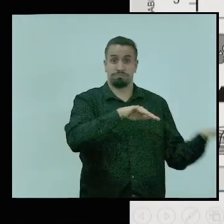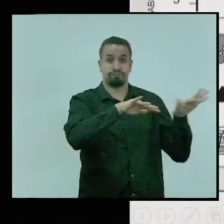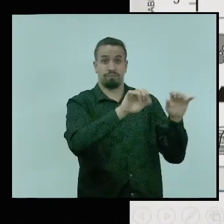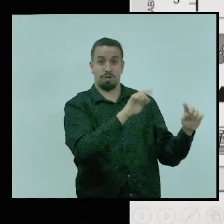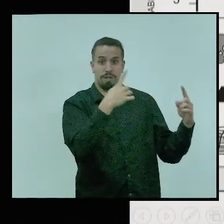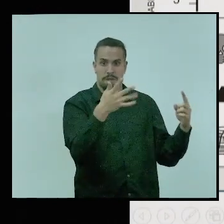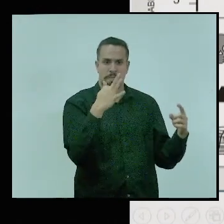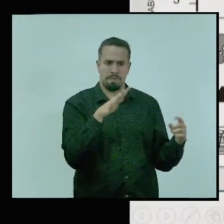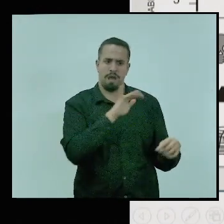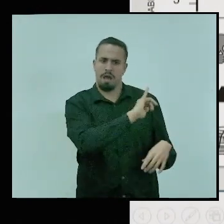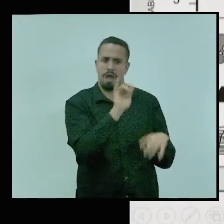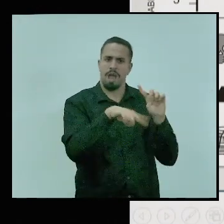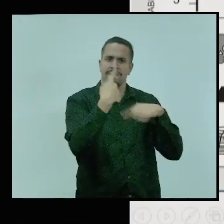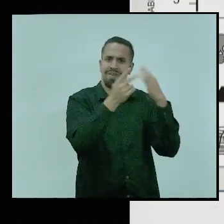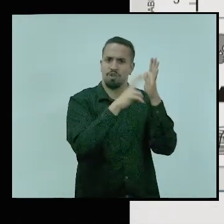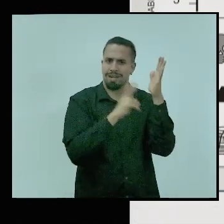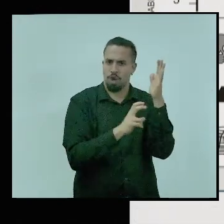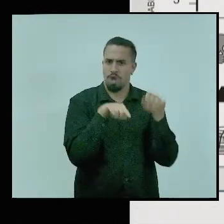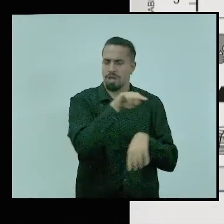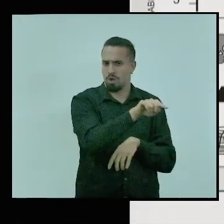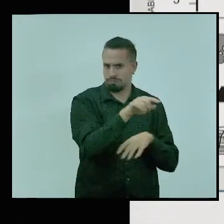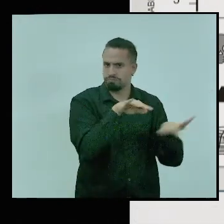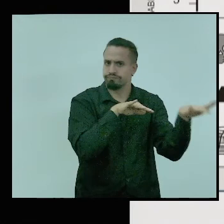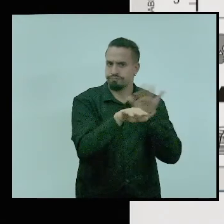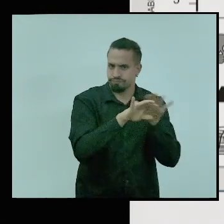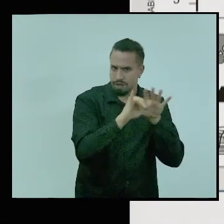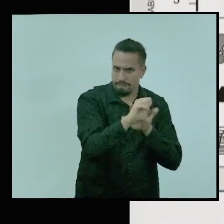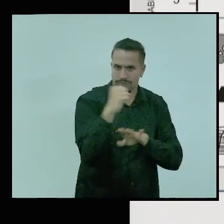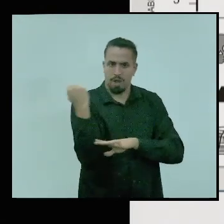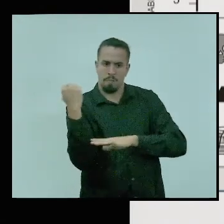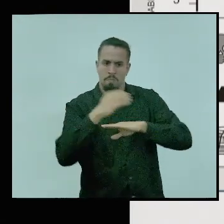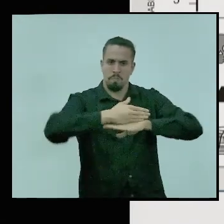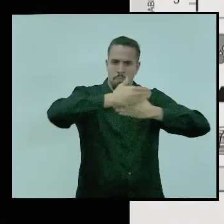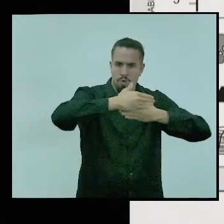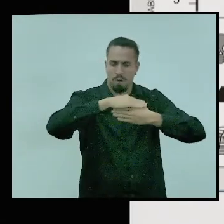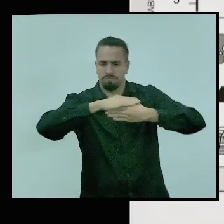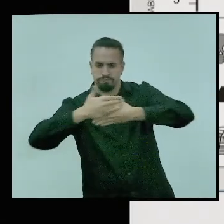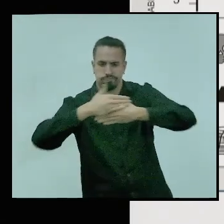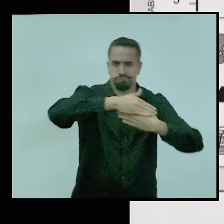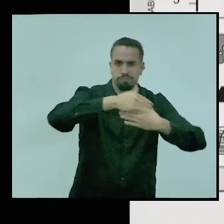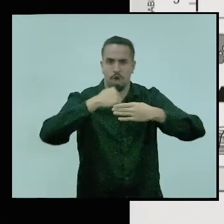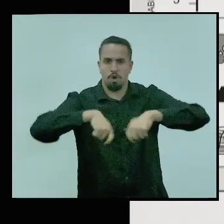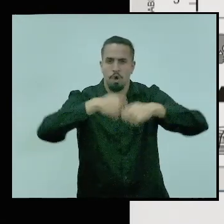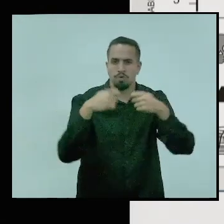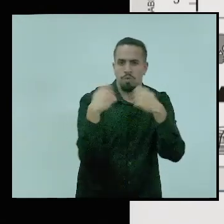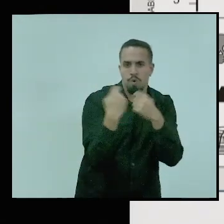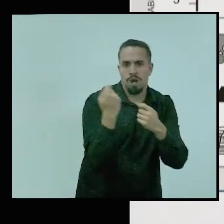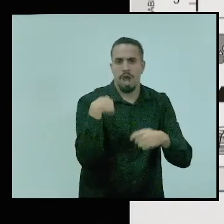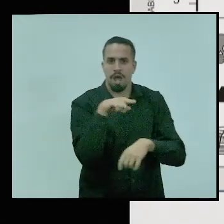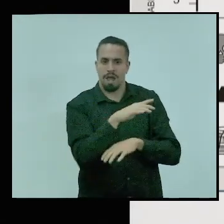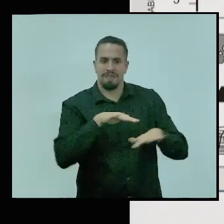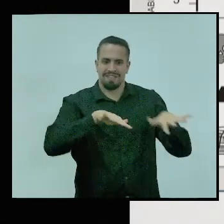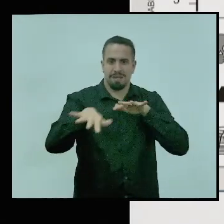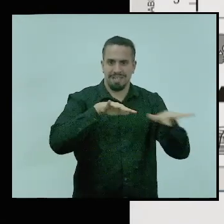de efectos arqueológicos de terremotos, contrafuertes, muros basculados, roturas, desplazamiento de grandes bloques de